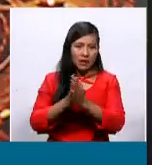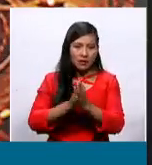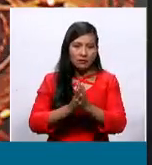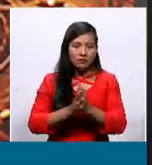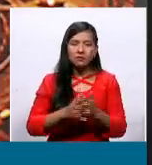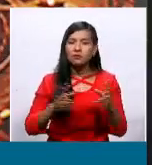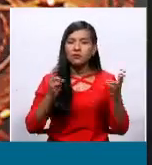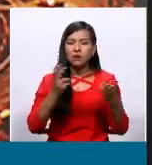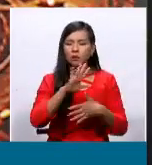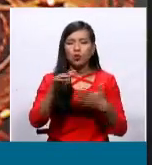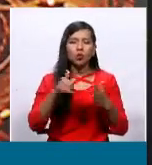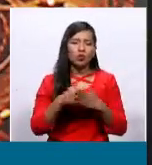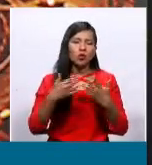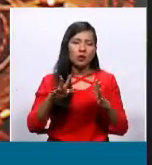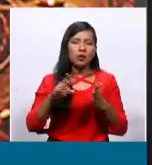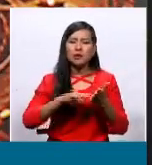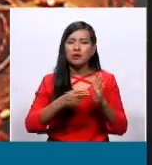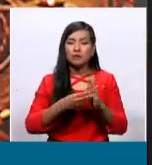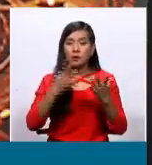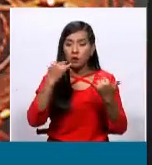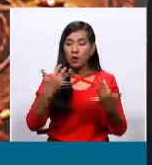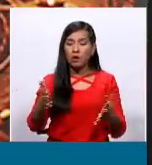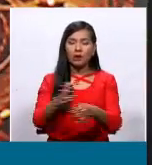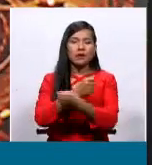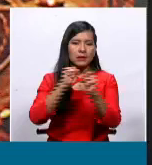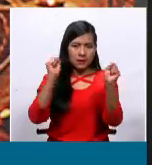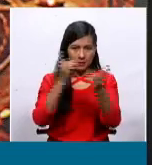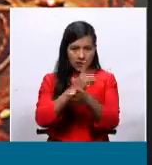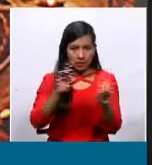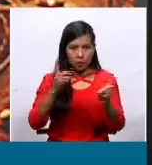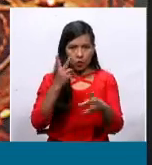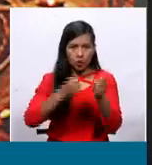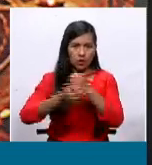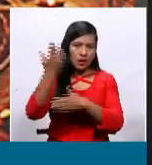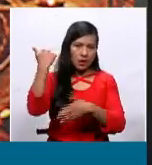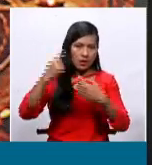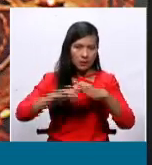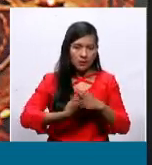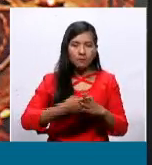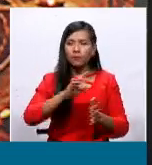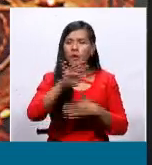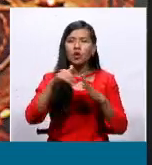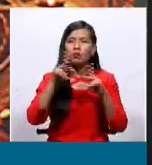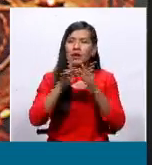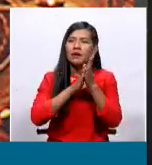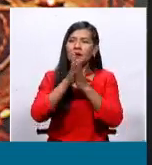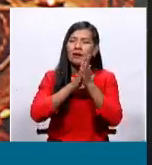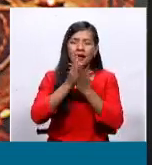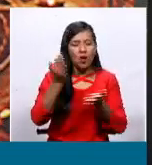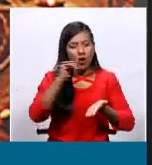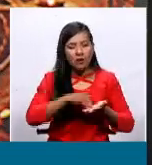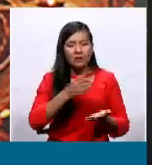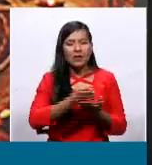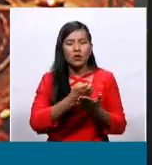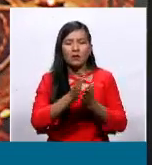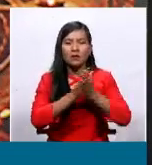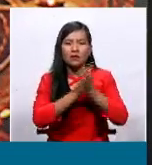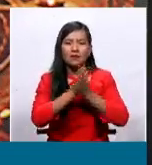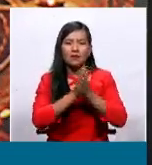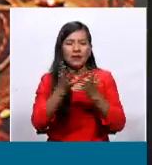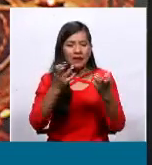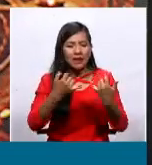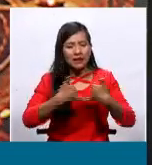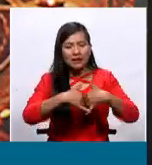población. Después de este proceso de recuperación de la democracia, la esperanza de la gente era poder reconstruir la economía, poder